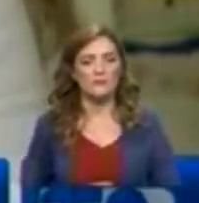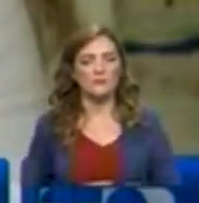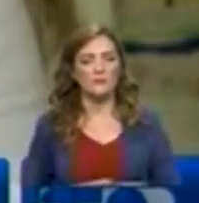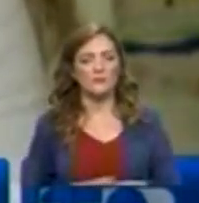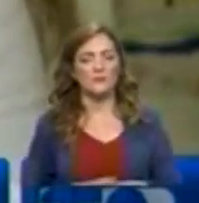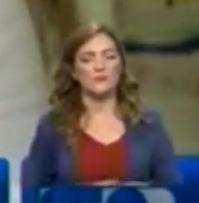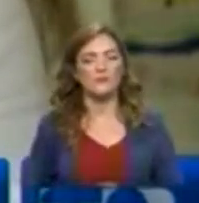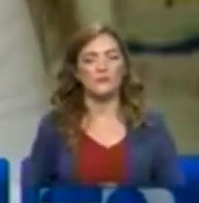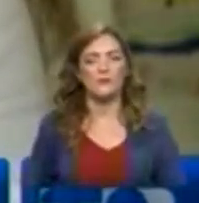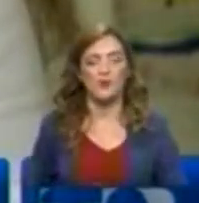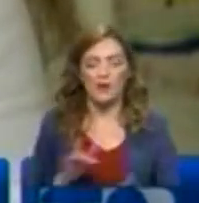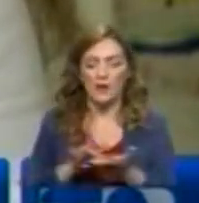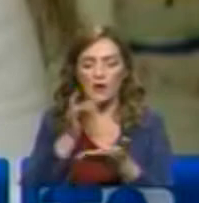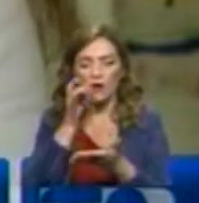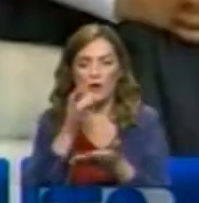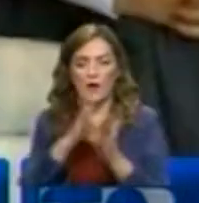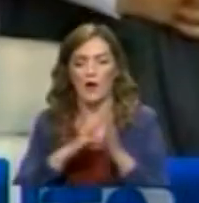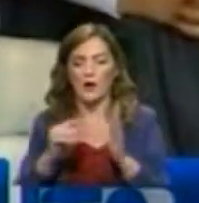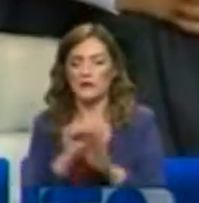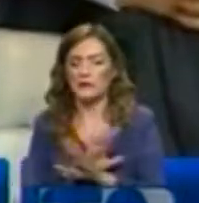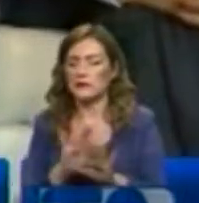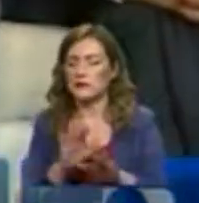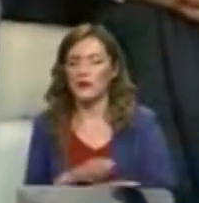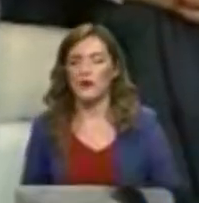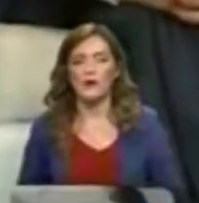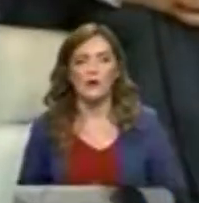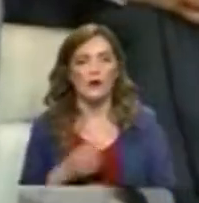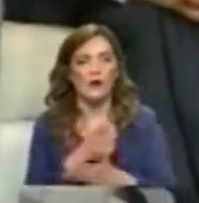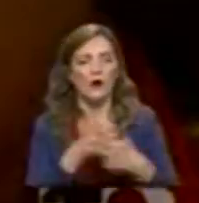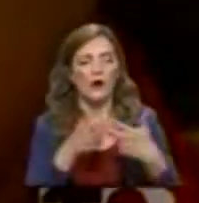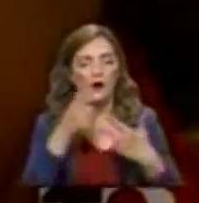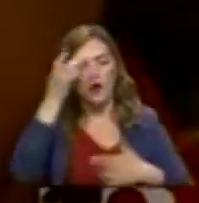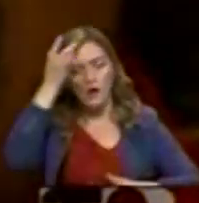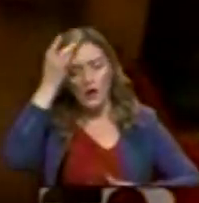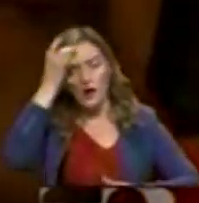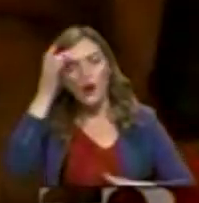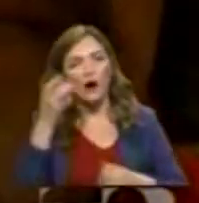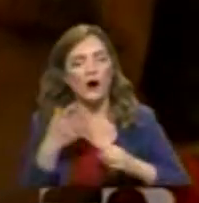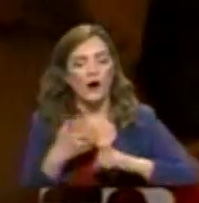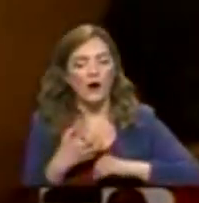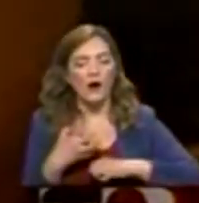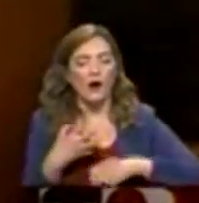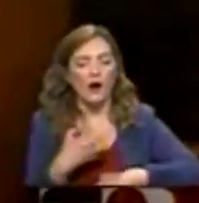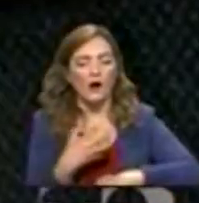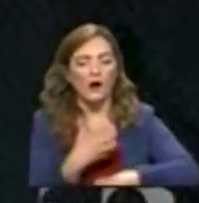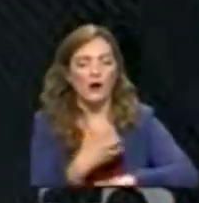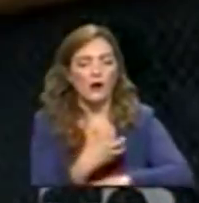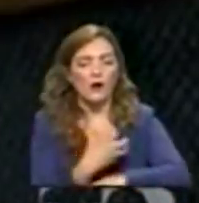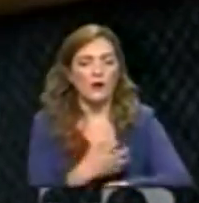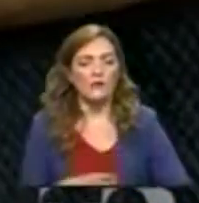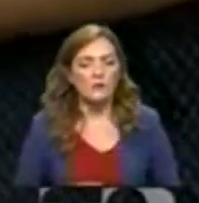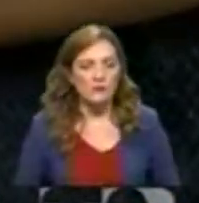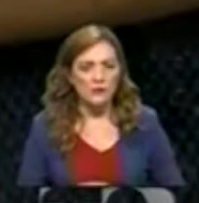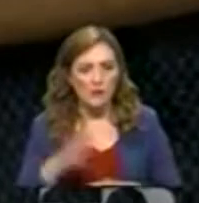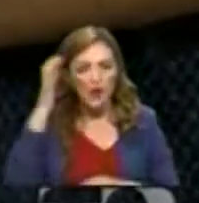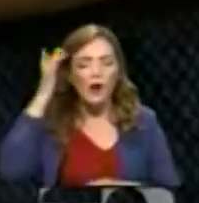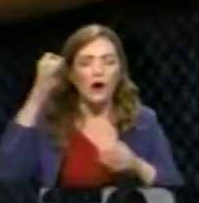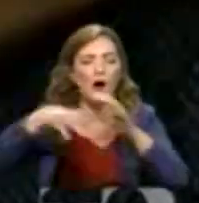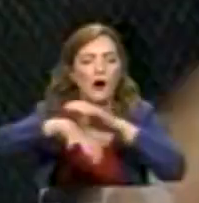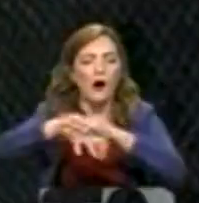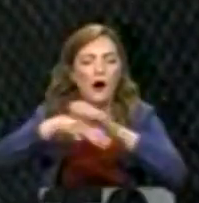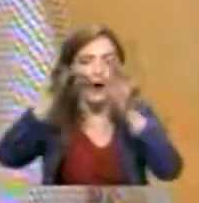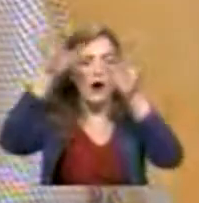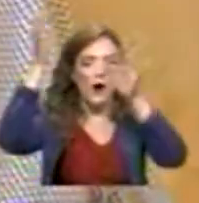entregue el medicamento copia. Los tres tienen esclerosis múltiple, una enfermedad autoinmunitaria que afecta el cerebro y la